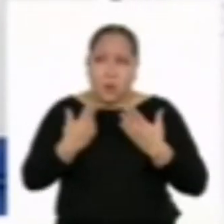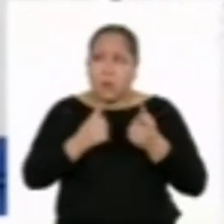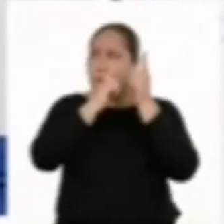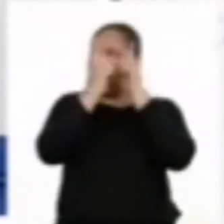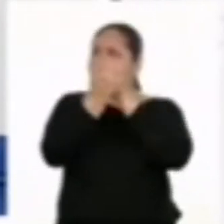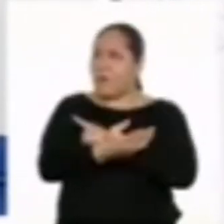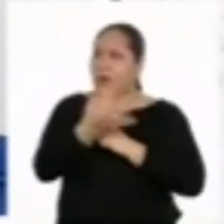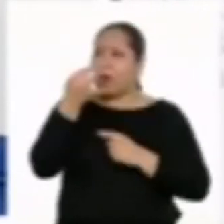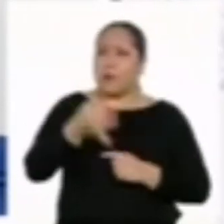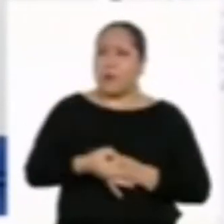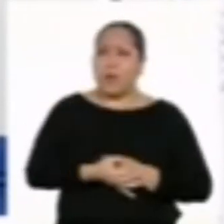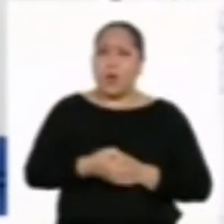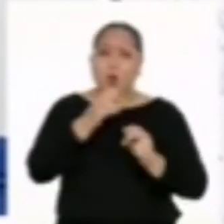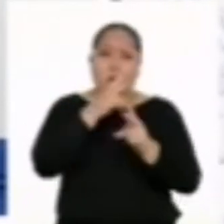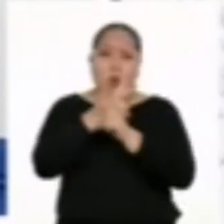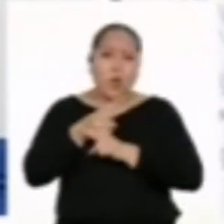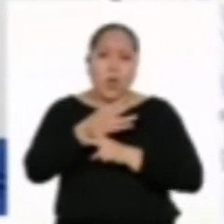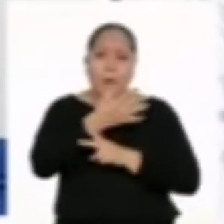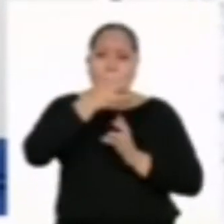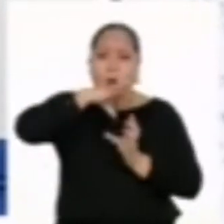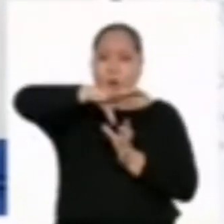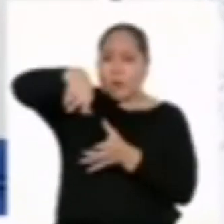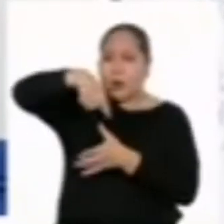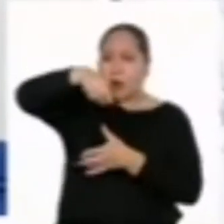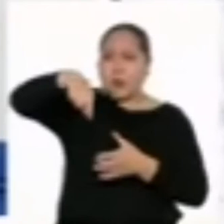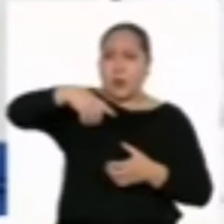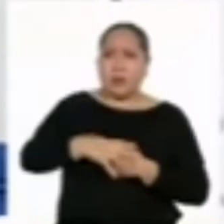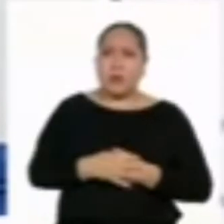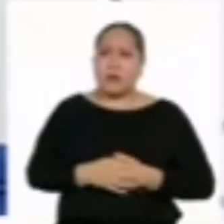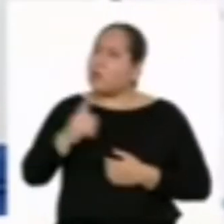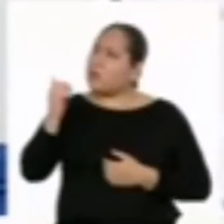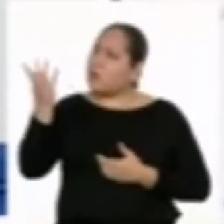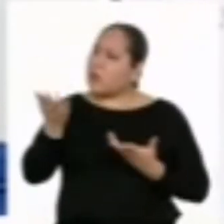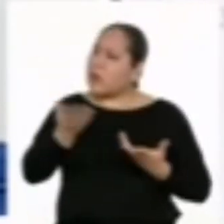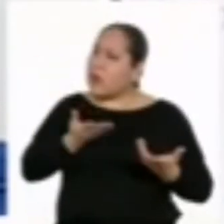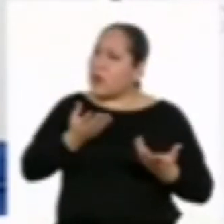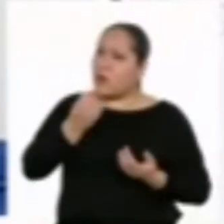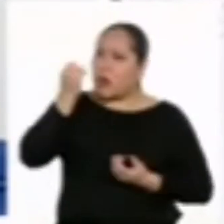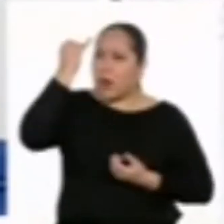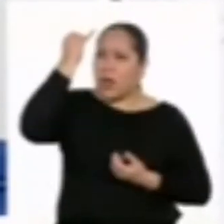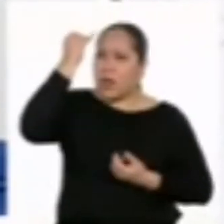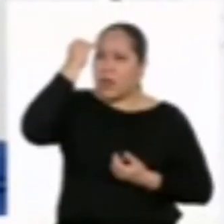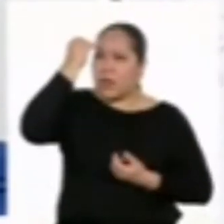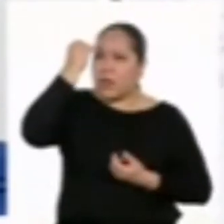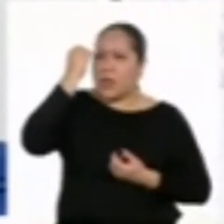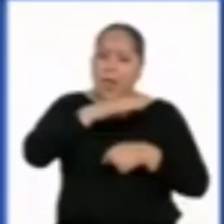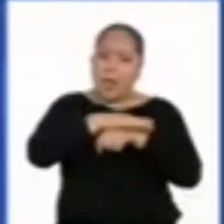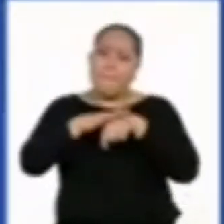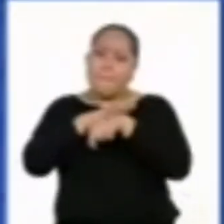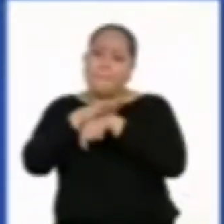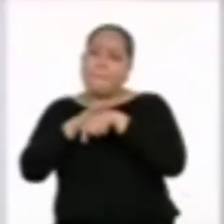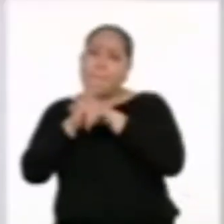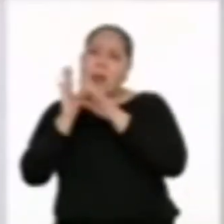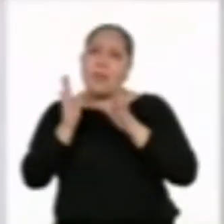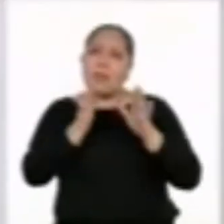la diferencia y cuidar mejor nuestro planeta. ¿Nos puede dar una definición de plan de